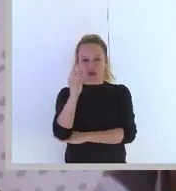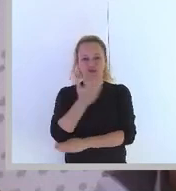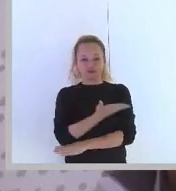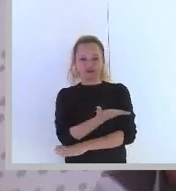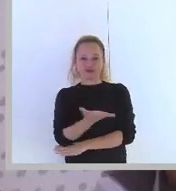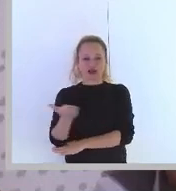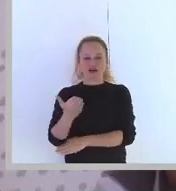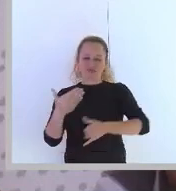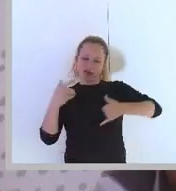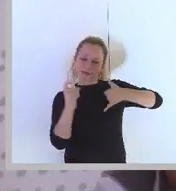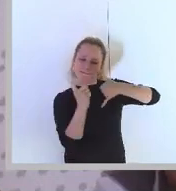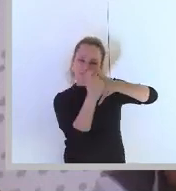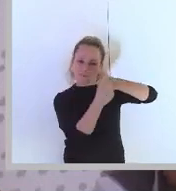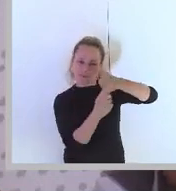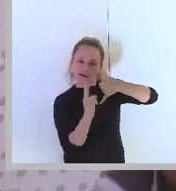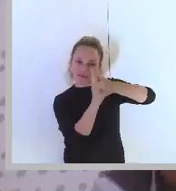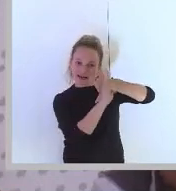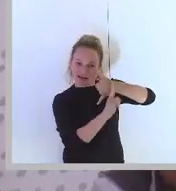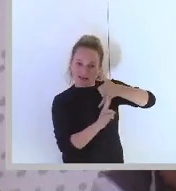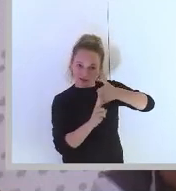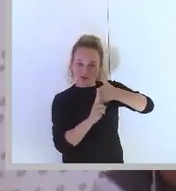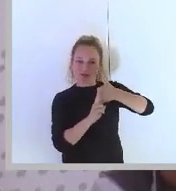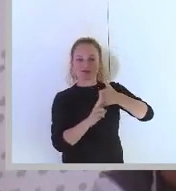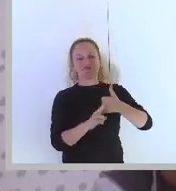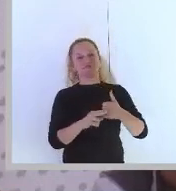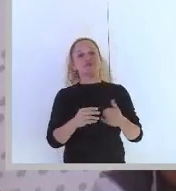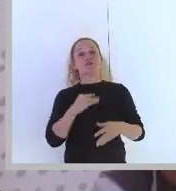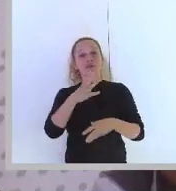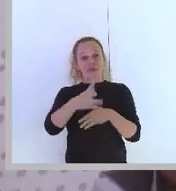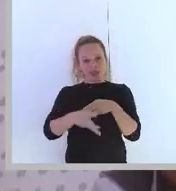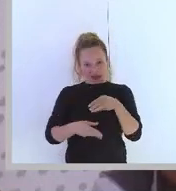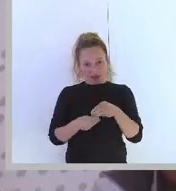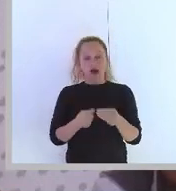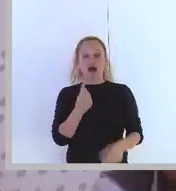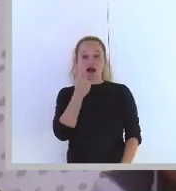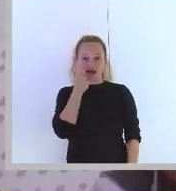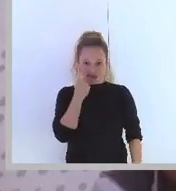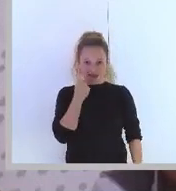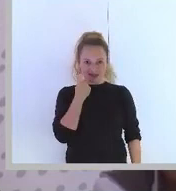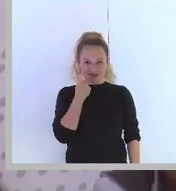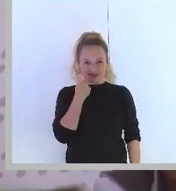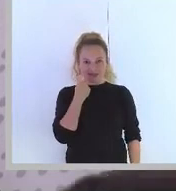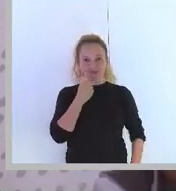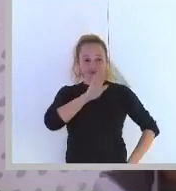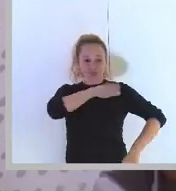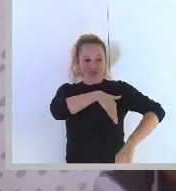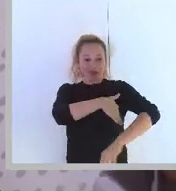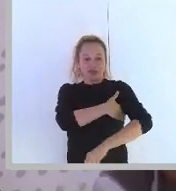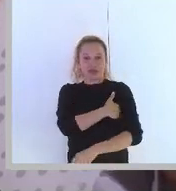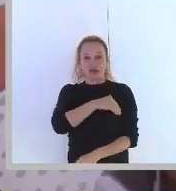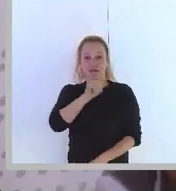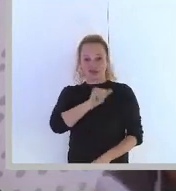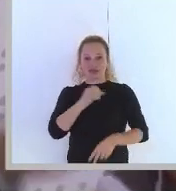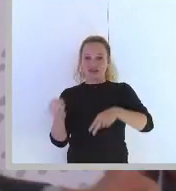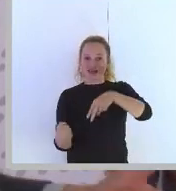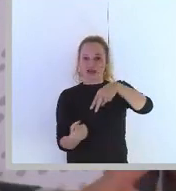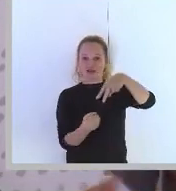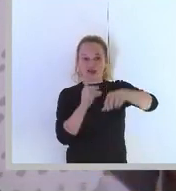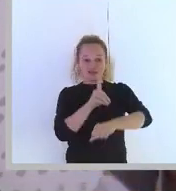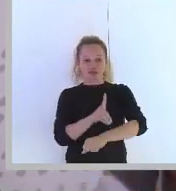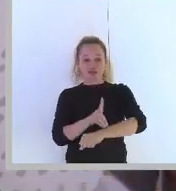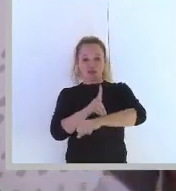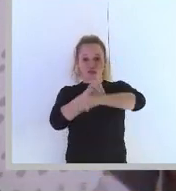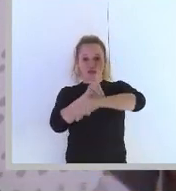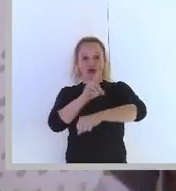una de las regiones. Quiero agregar el día de ayer, con la ministra de Educación, la doctora